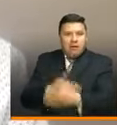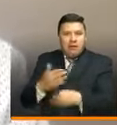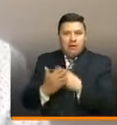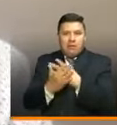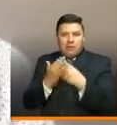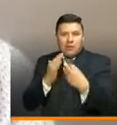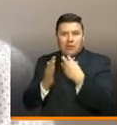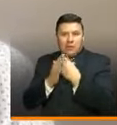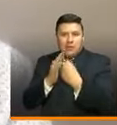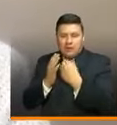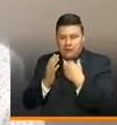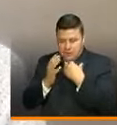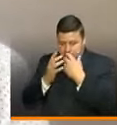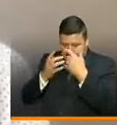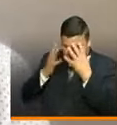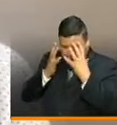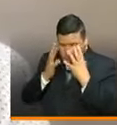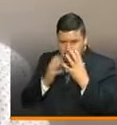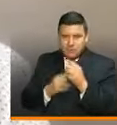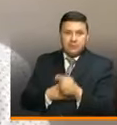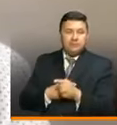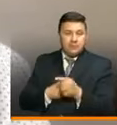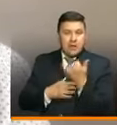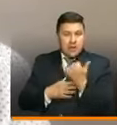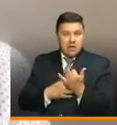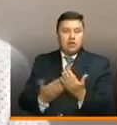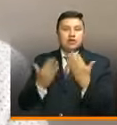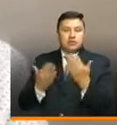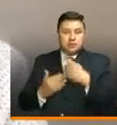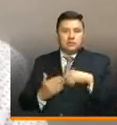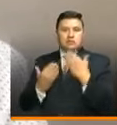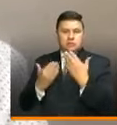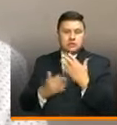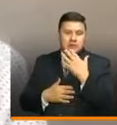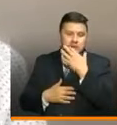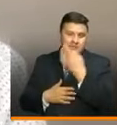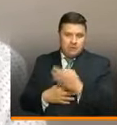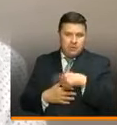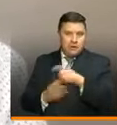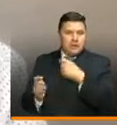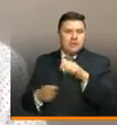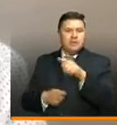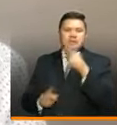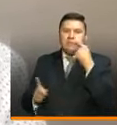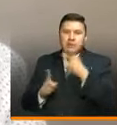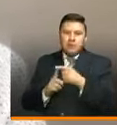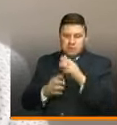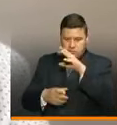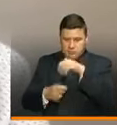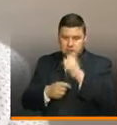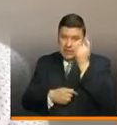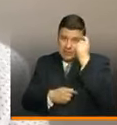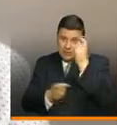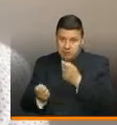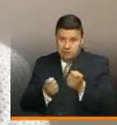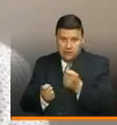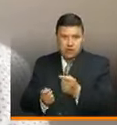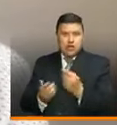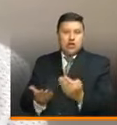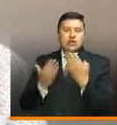paulatinamente del aislamiento. Es la categoría que va a permitir que verdaderamente llevemos a cabo el aislamiento inteligente. Es la que